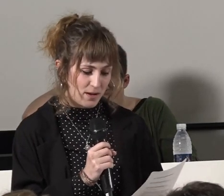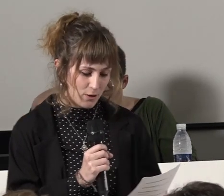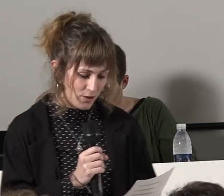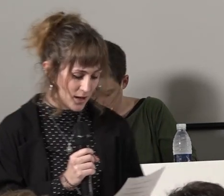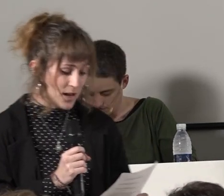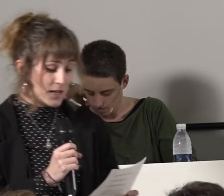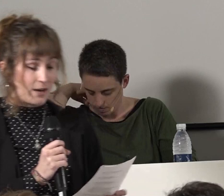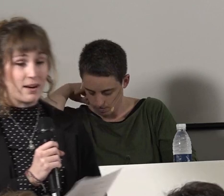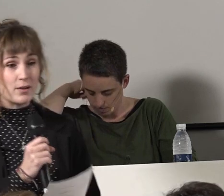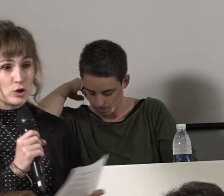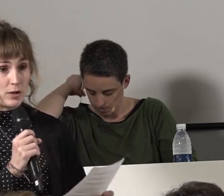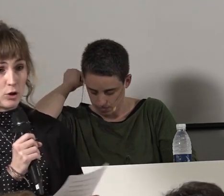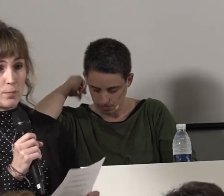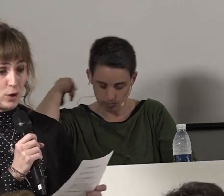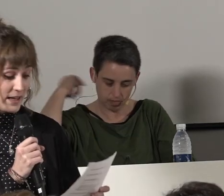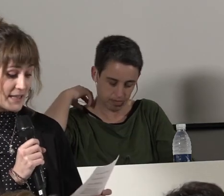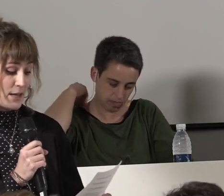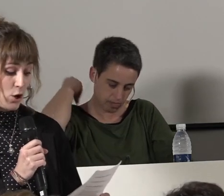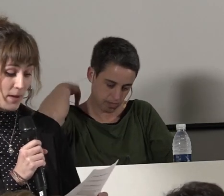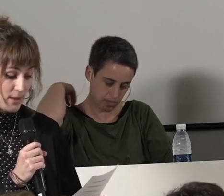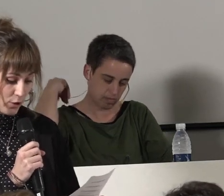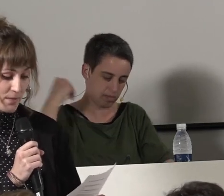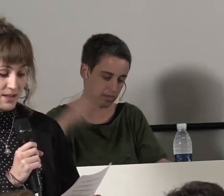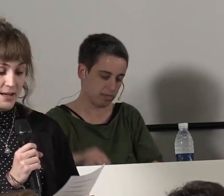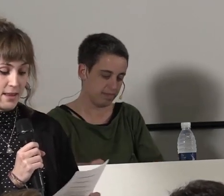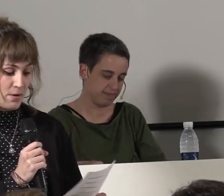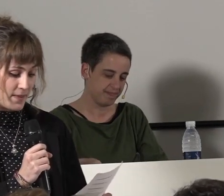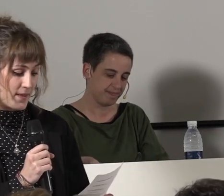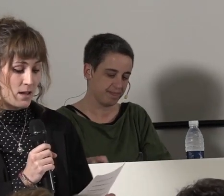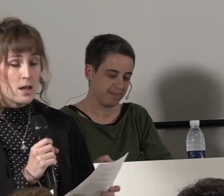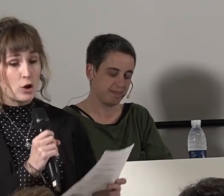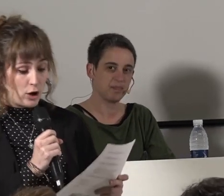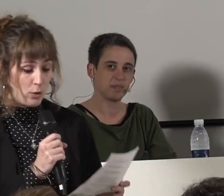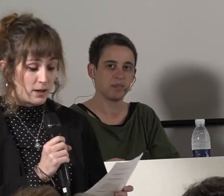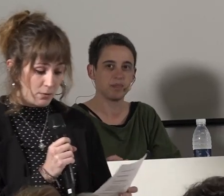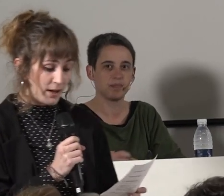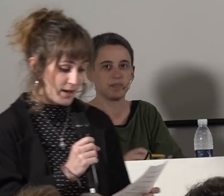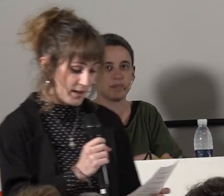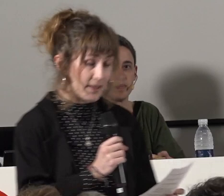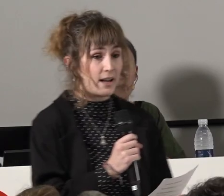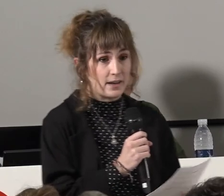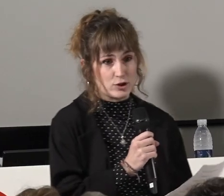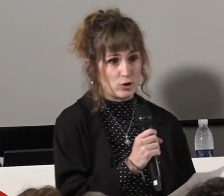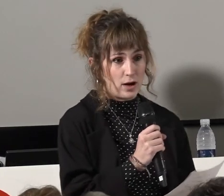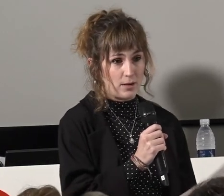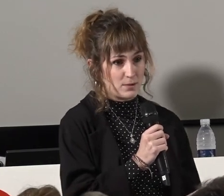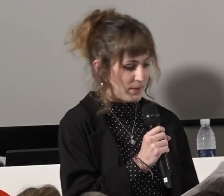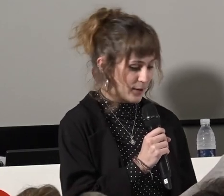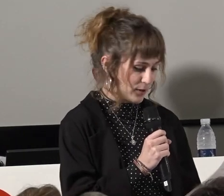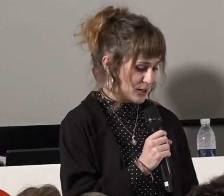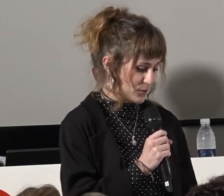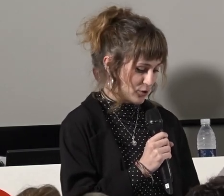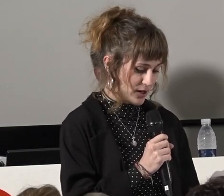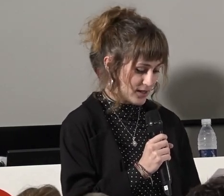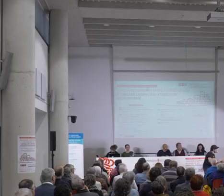Ayuntamiento de Barcelona, trabajando sobre todo en políticas de innovación en materia de vivienda con el objetivo de garantizar el derecho a la misma para